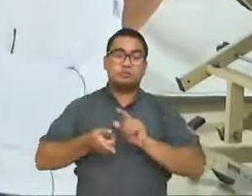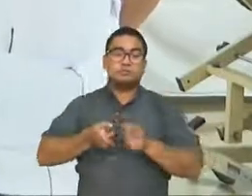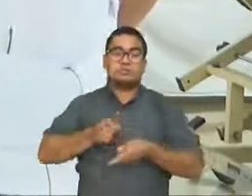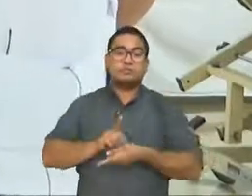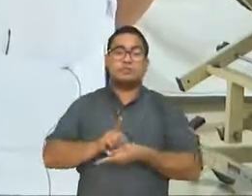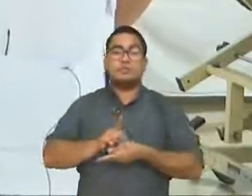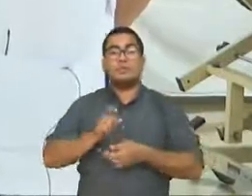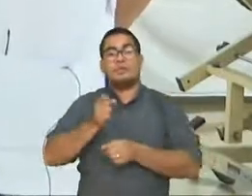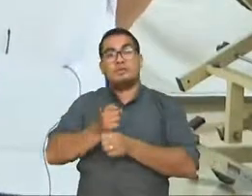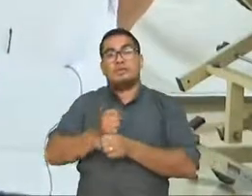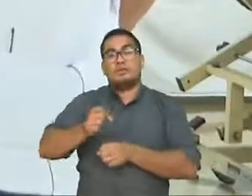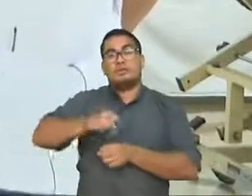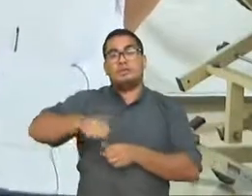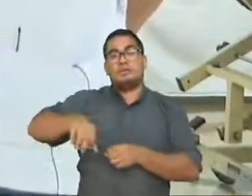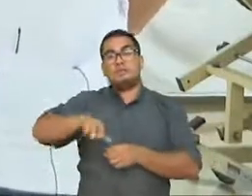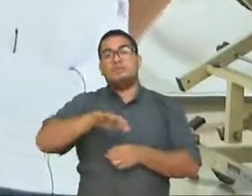social.